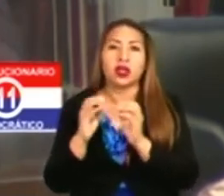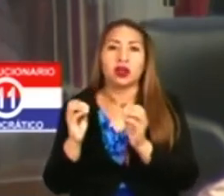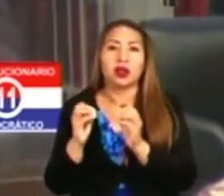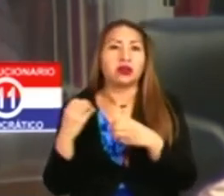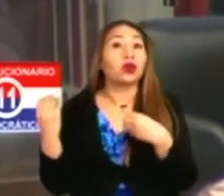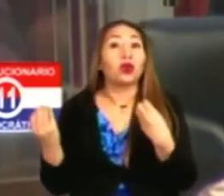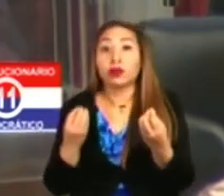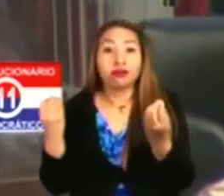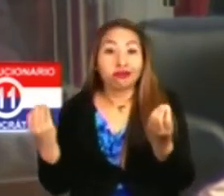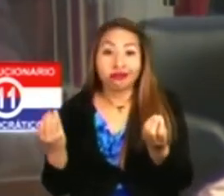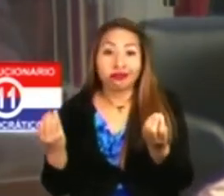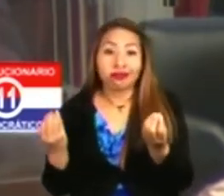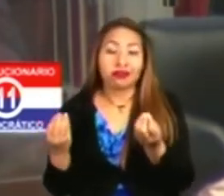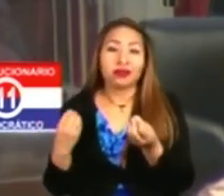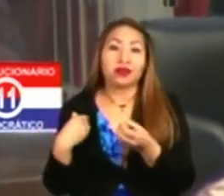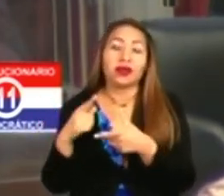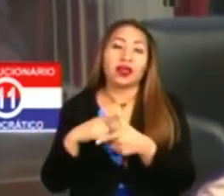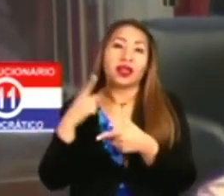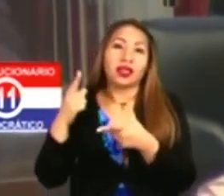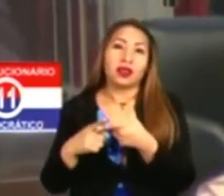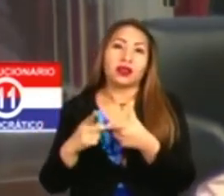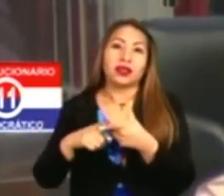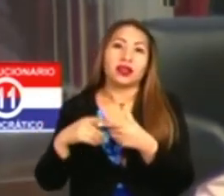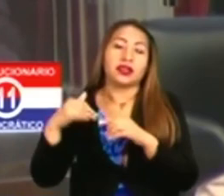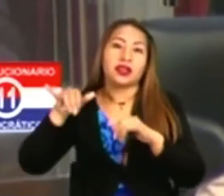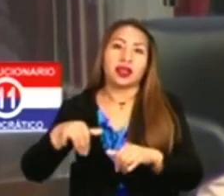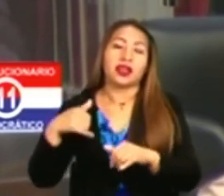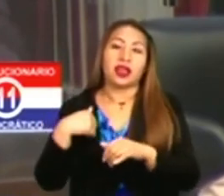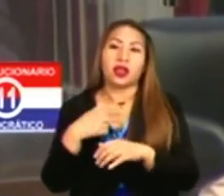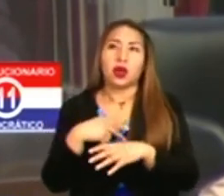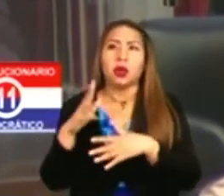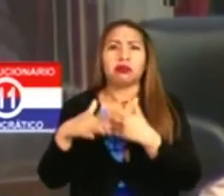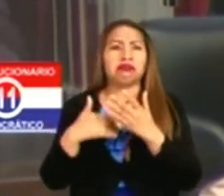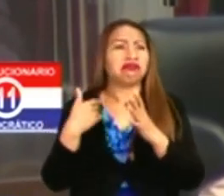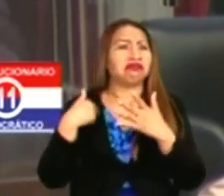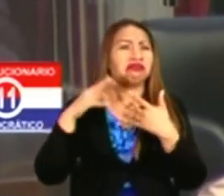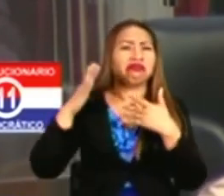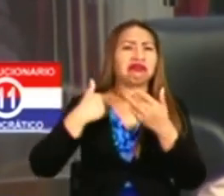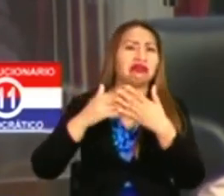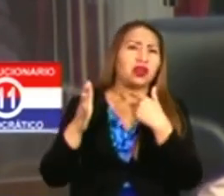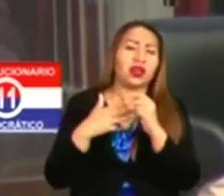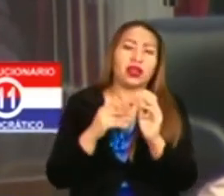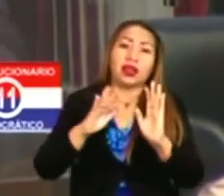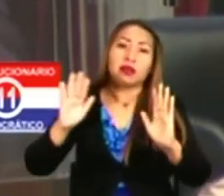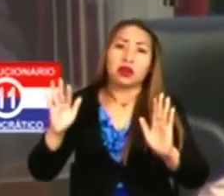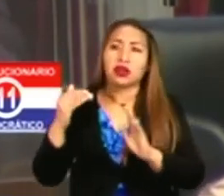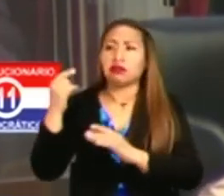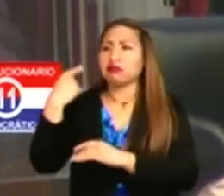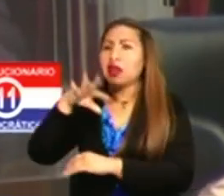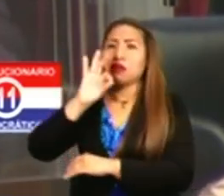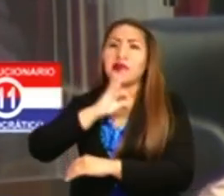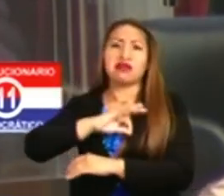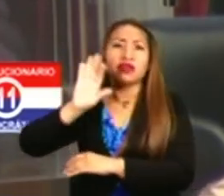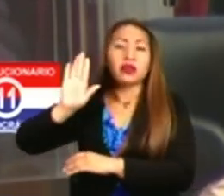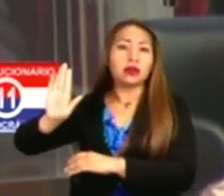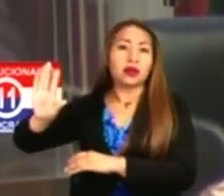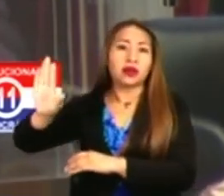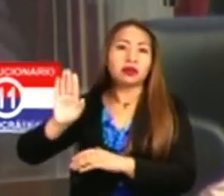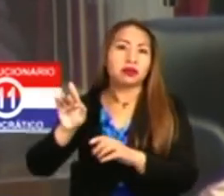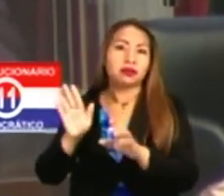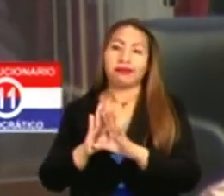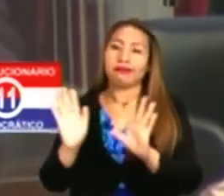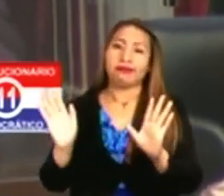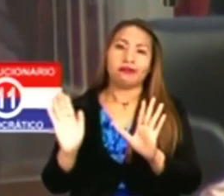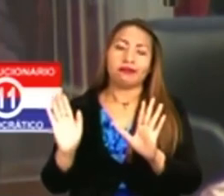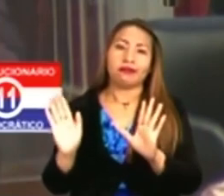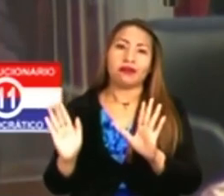evade impuestos, todo el mundo se le da beneficios, fueros y privilegios a esos grupos y poderes económicos. Por